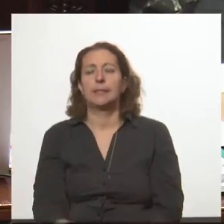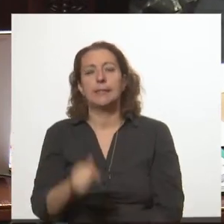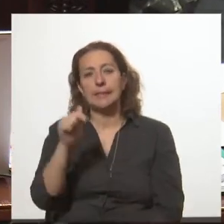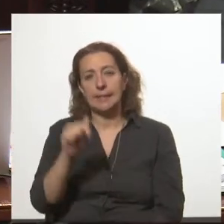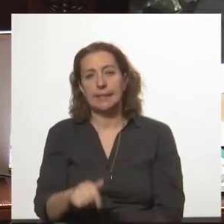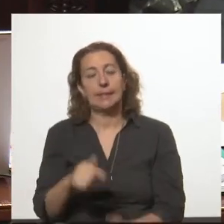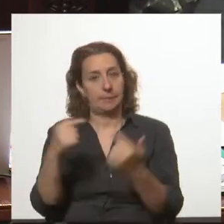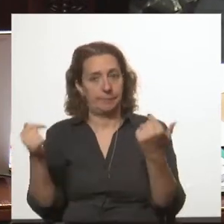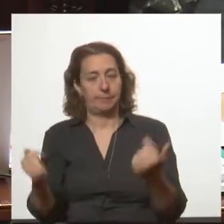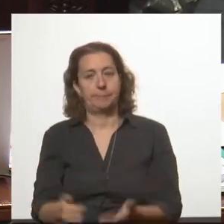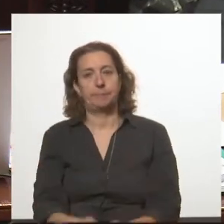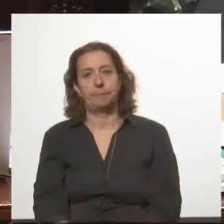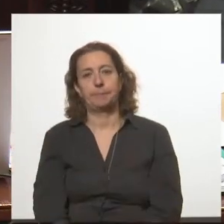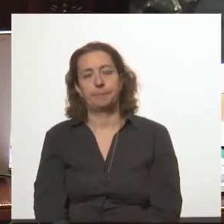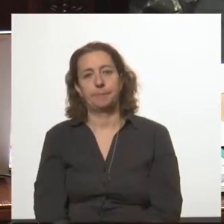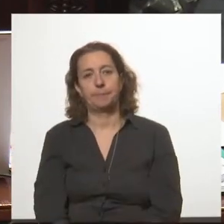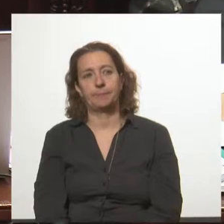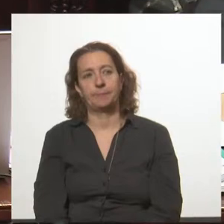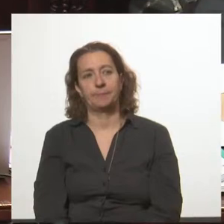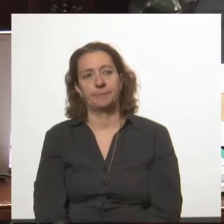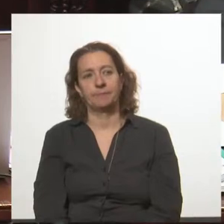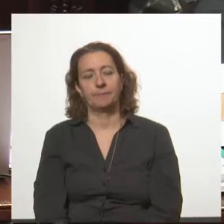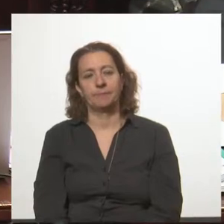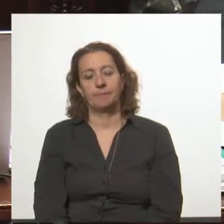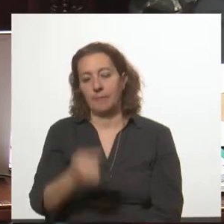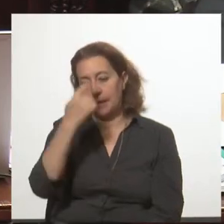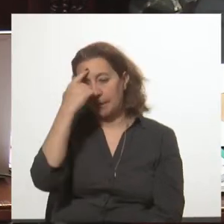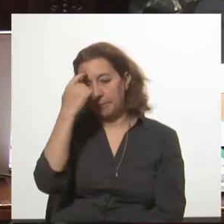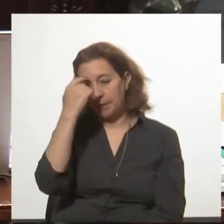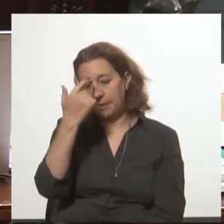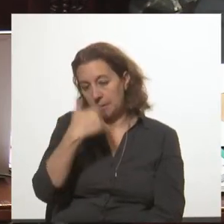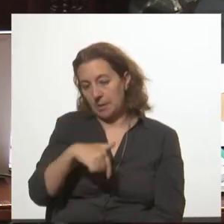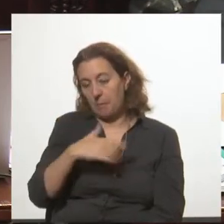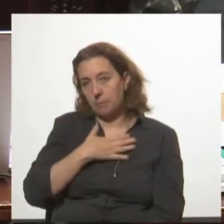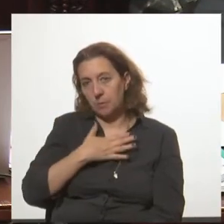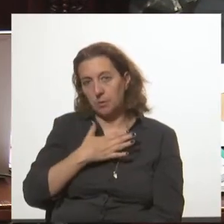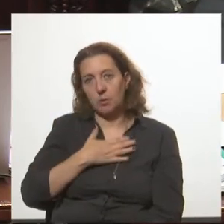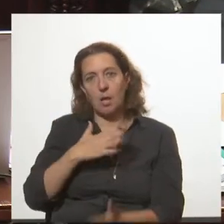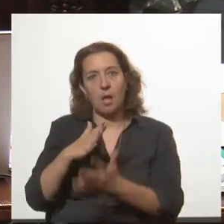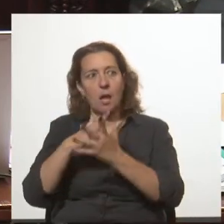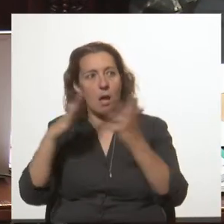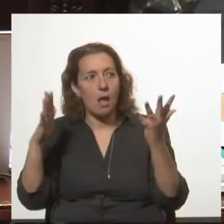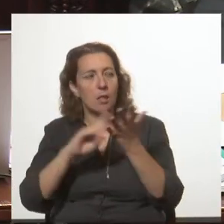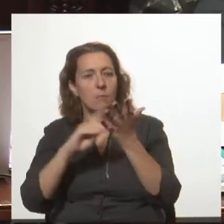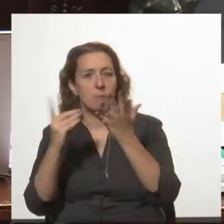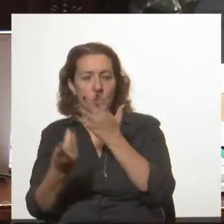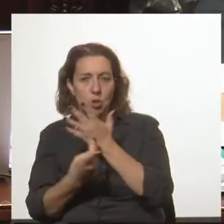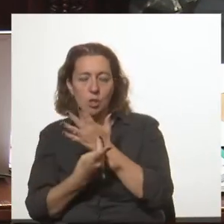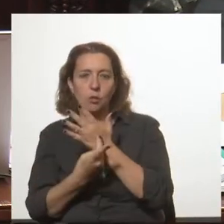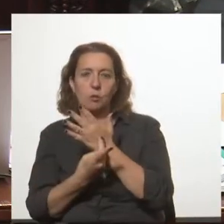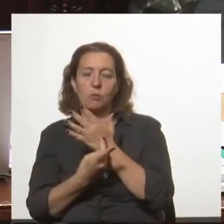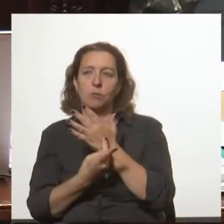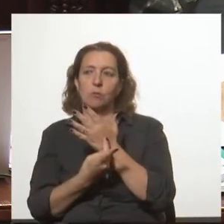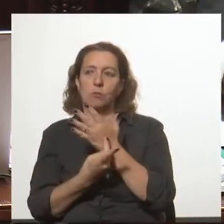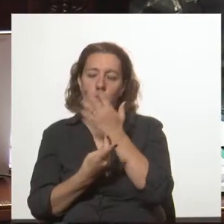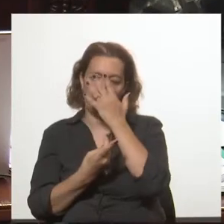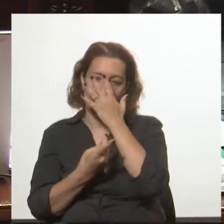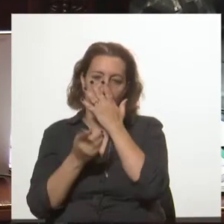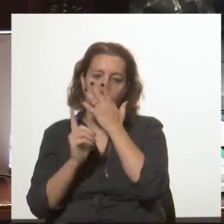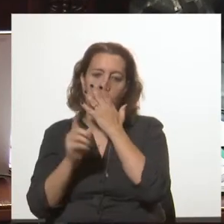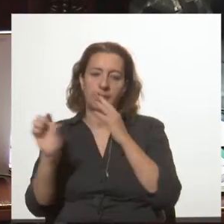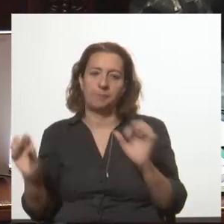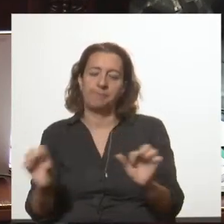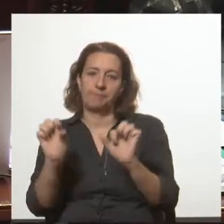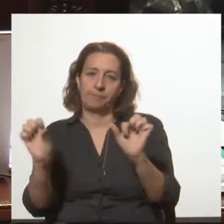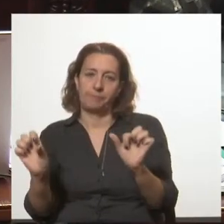emprendimiento y experiencia personal en grande proyectos de infraestructura y me ha tocado dirigir